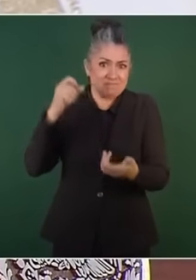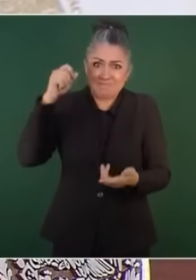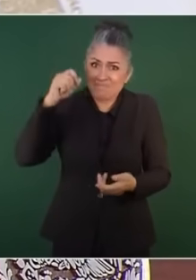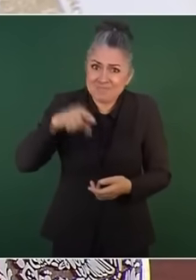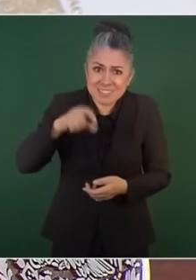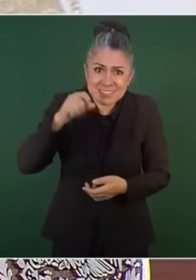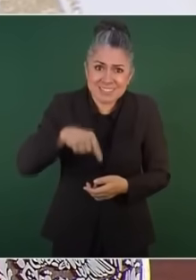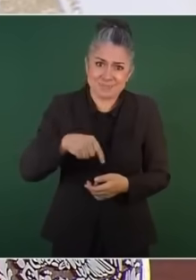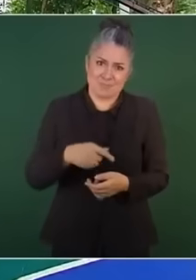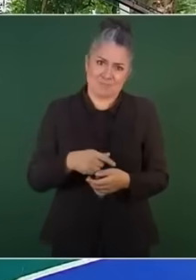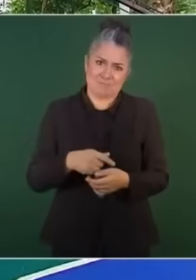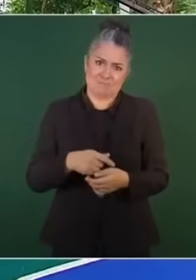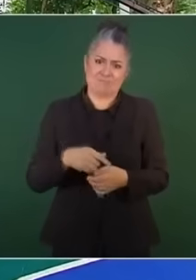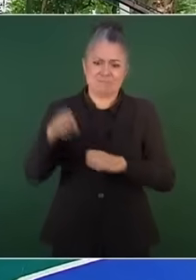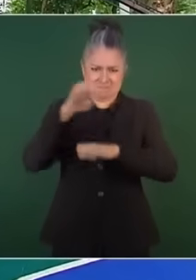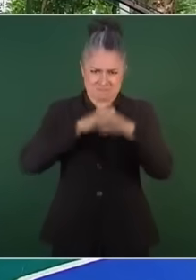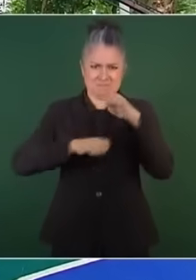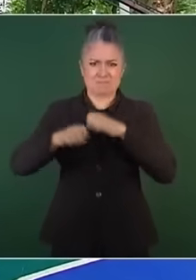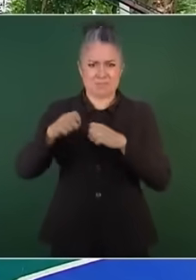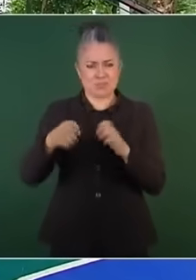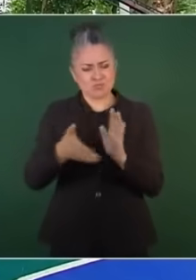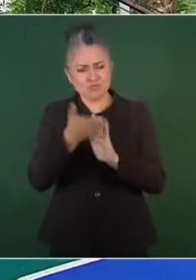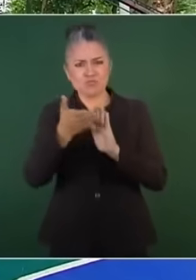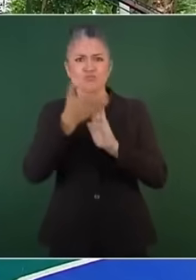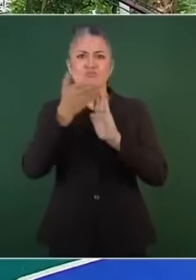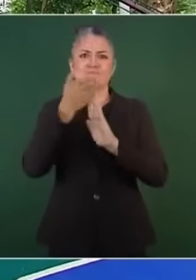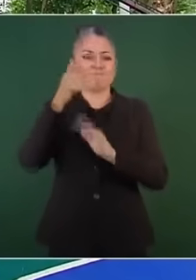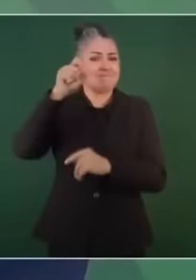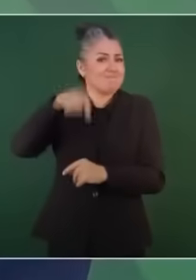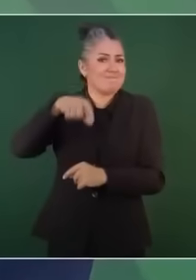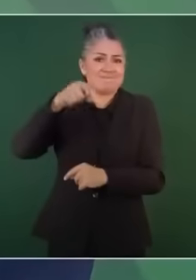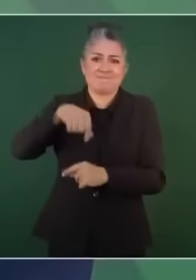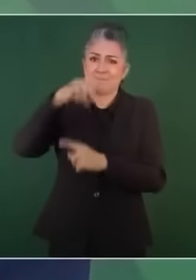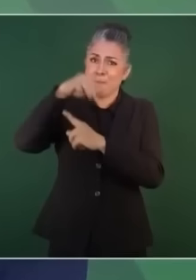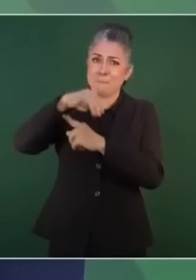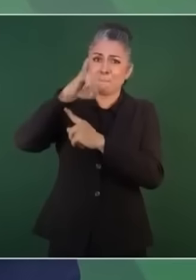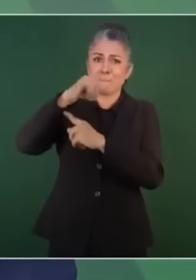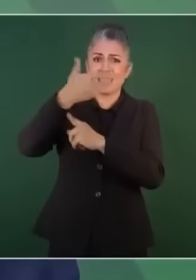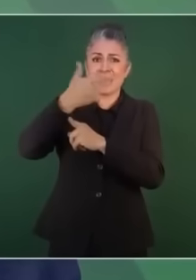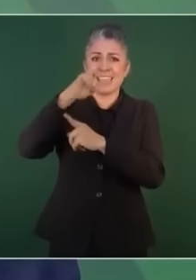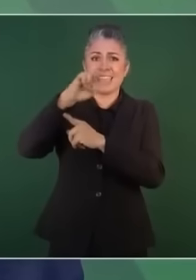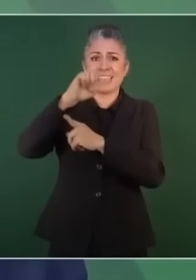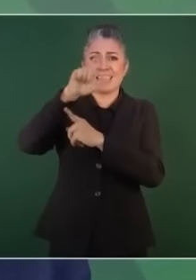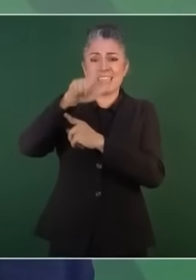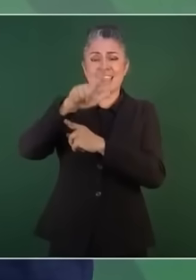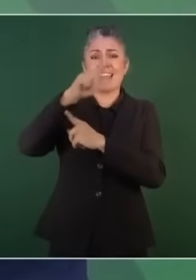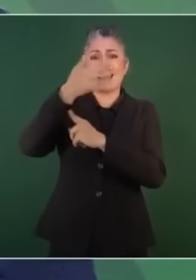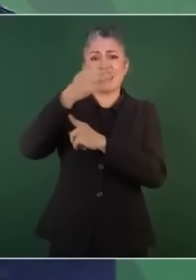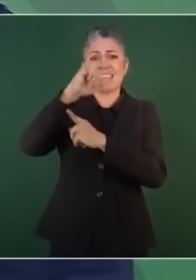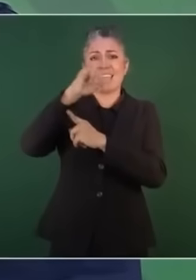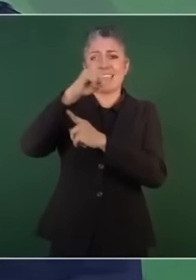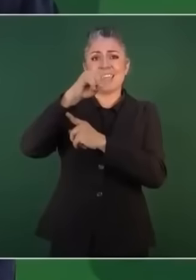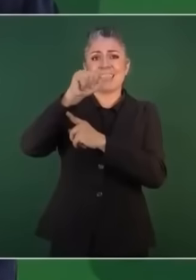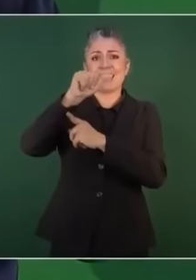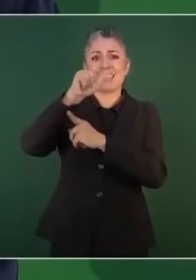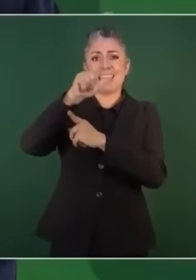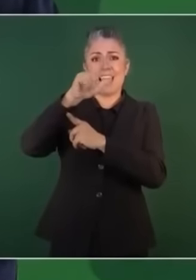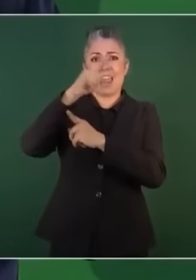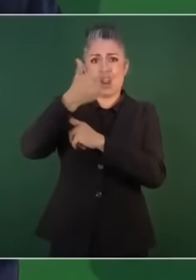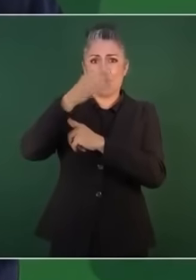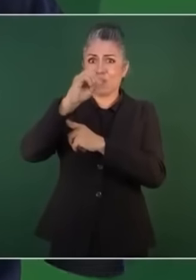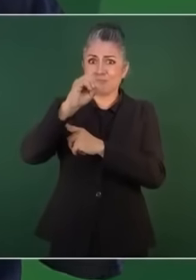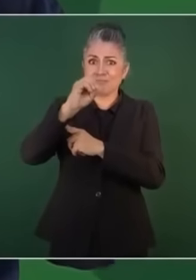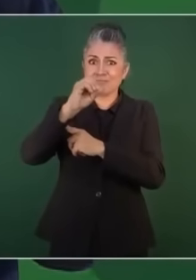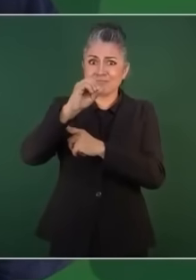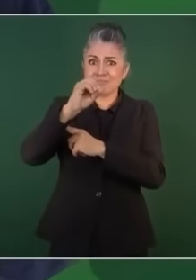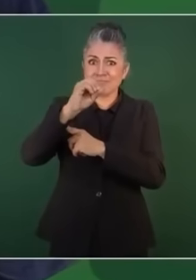o sea que esta empresa de la señora y de su familia, pues es básicamente de